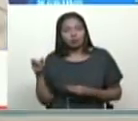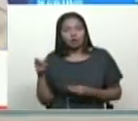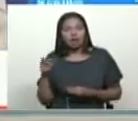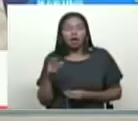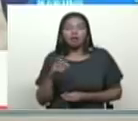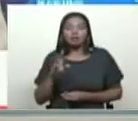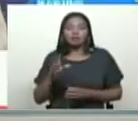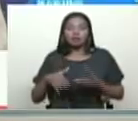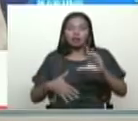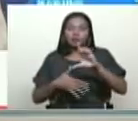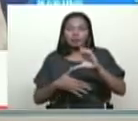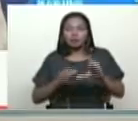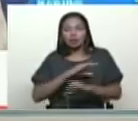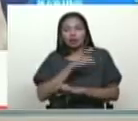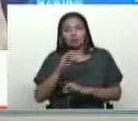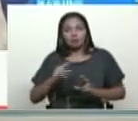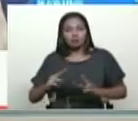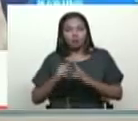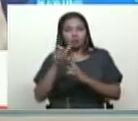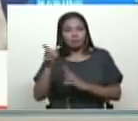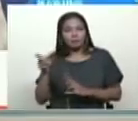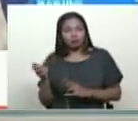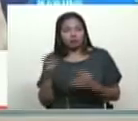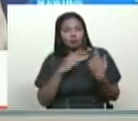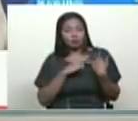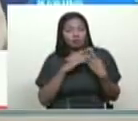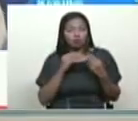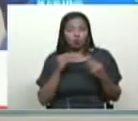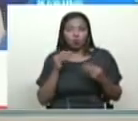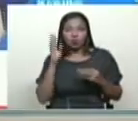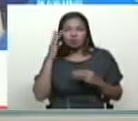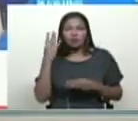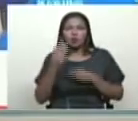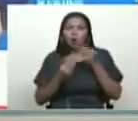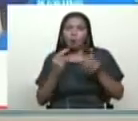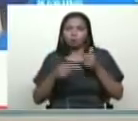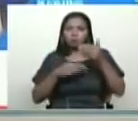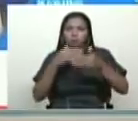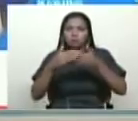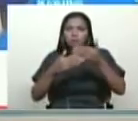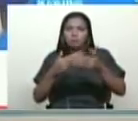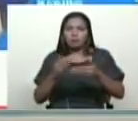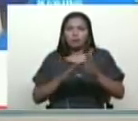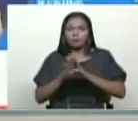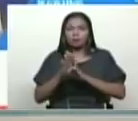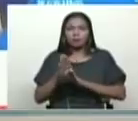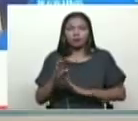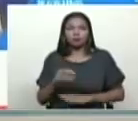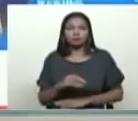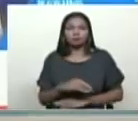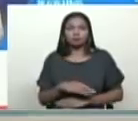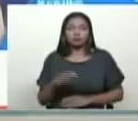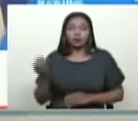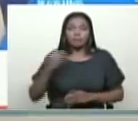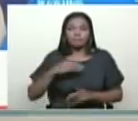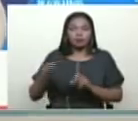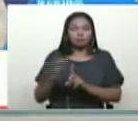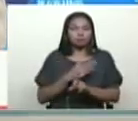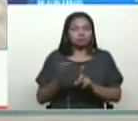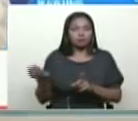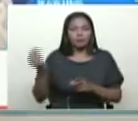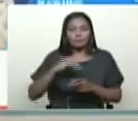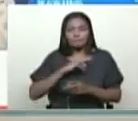locales de América Latina y el Caribe, saber avanzar en la construcción del poder popular. Mientras más agresión, más poder